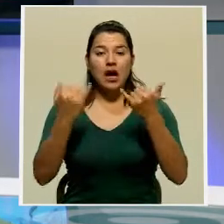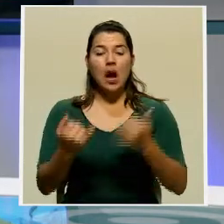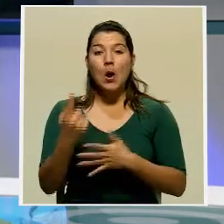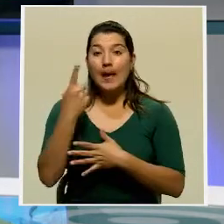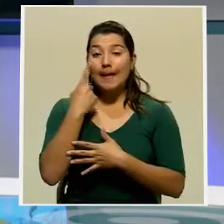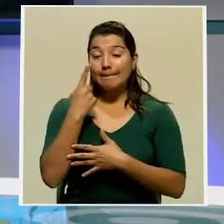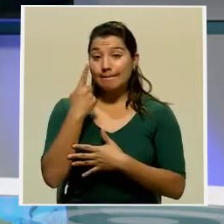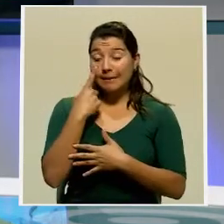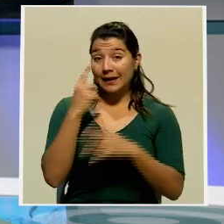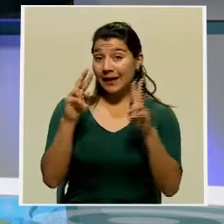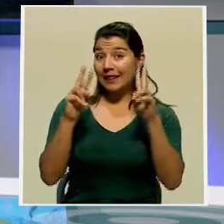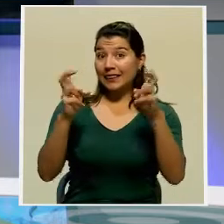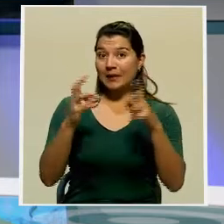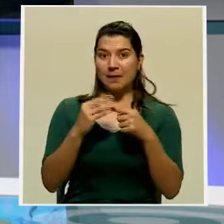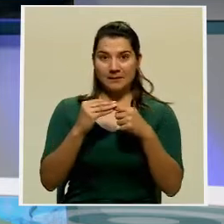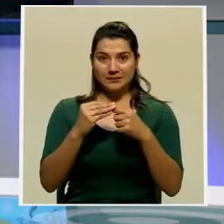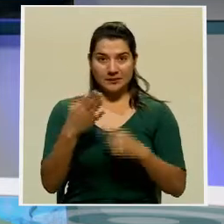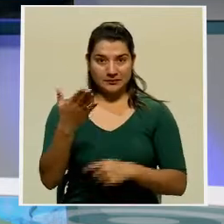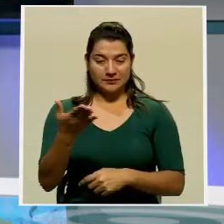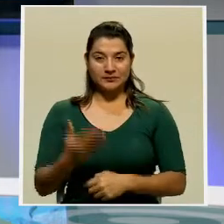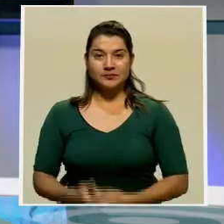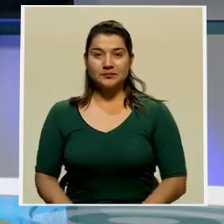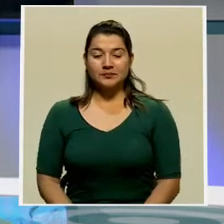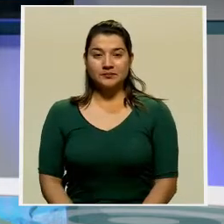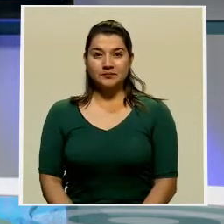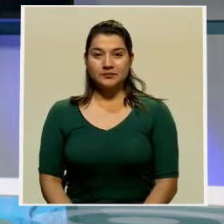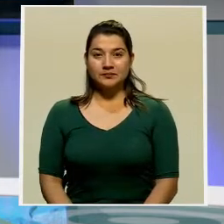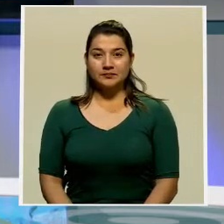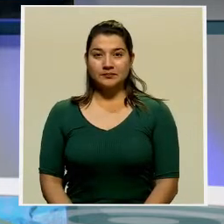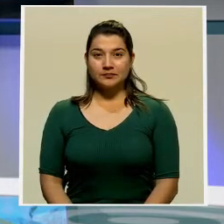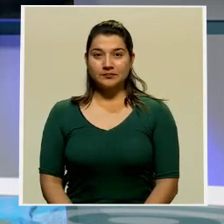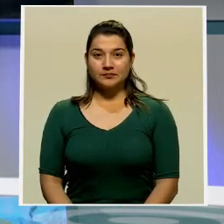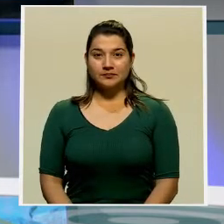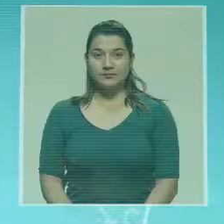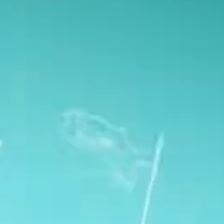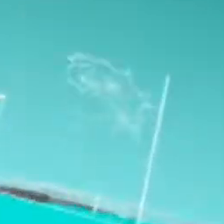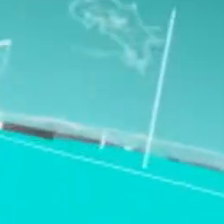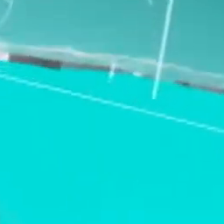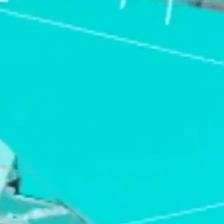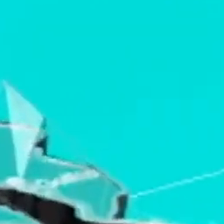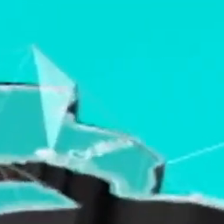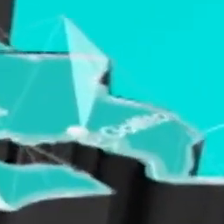de inmediato a ver nuestros titulares. Adelante.